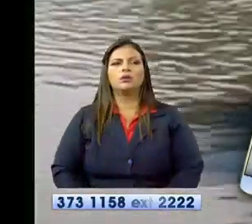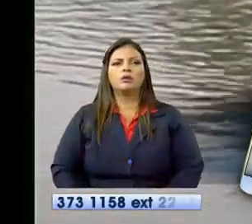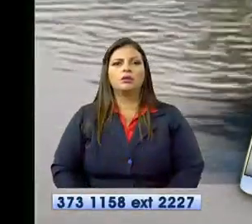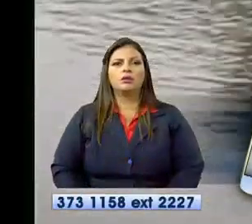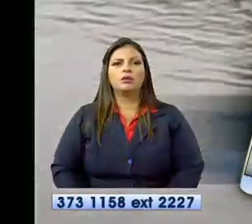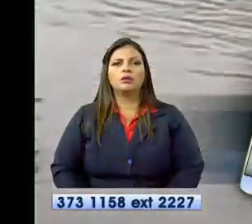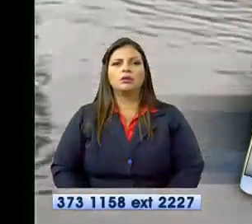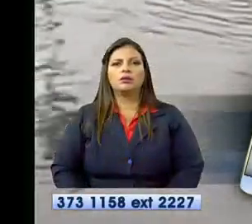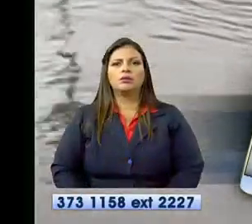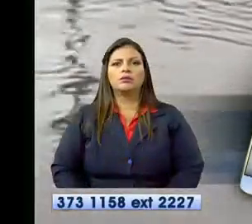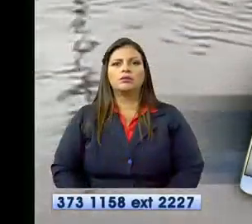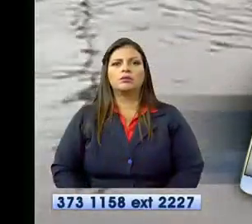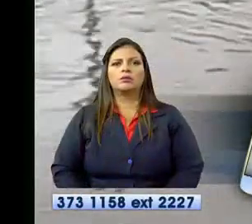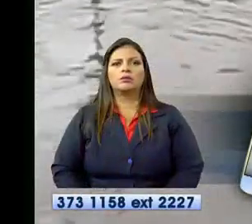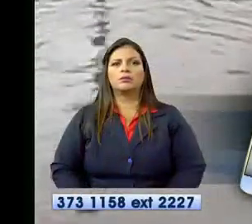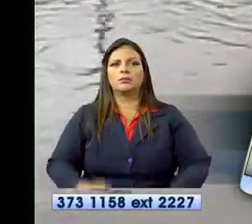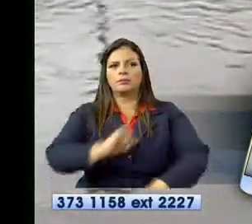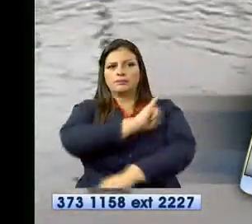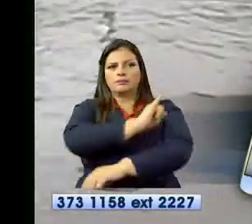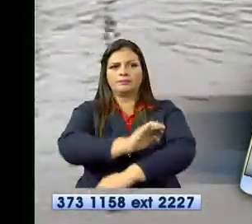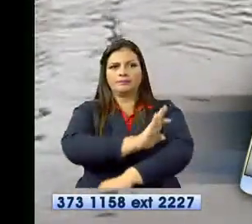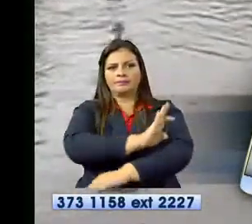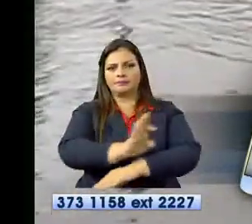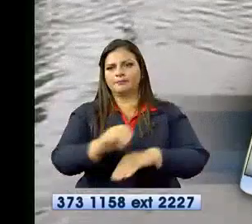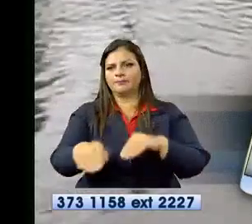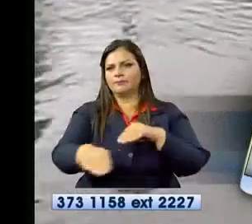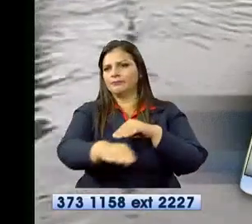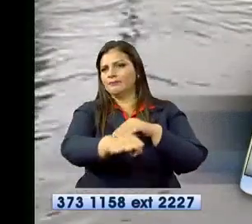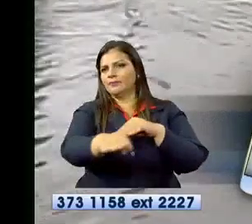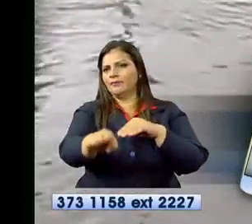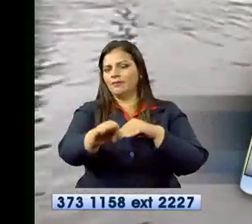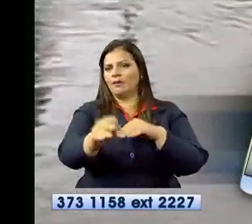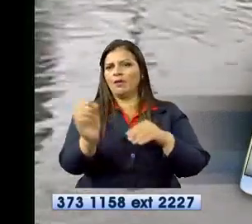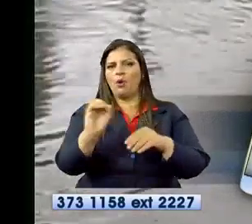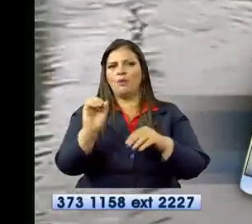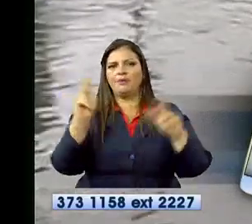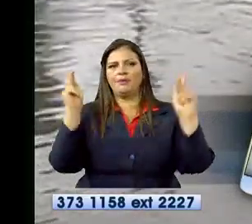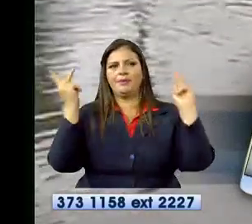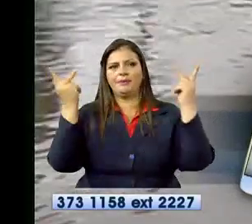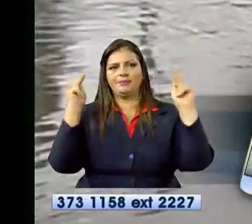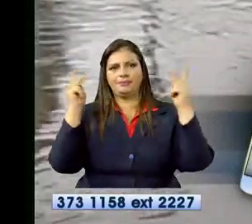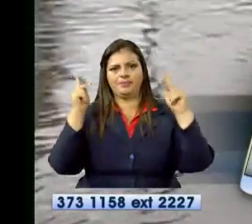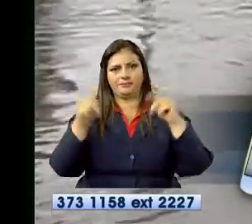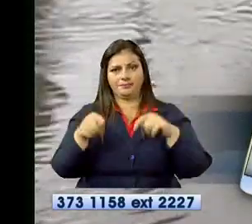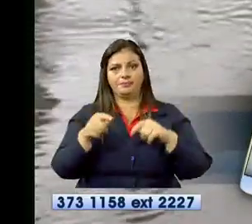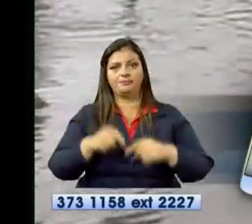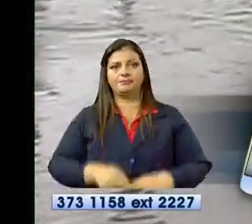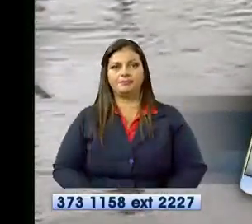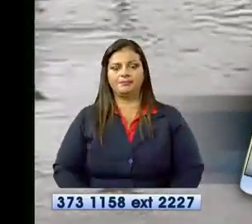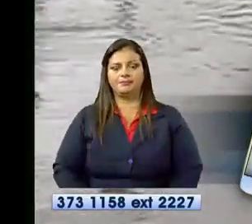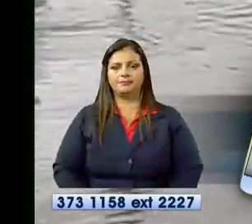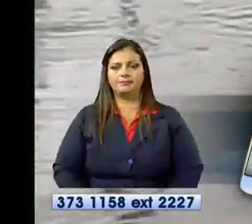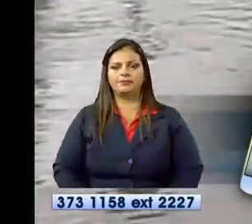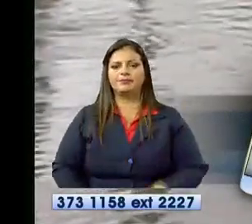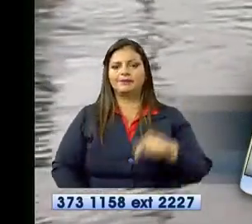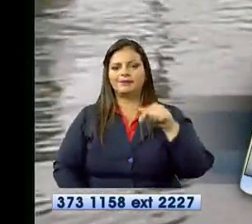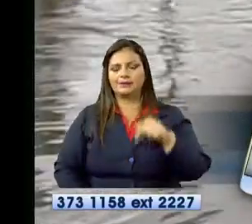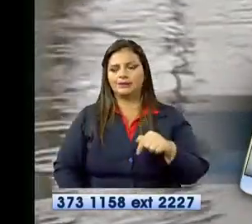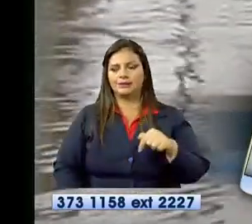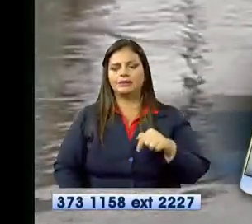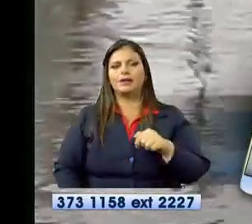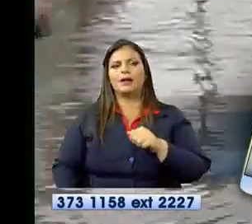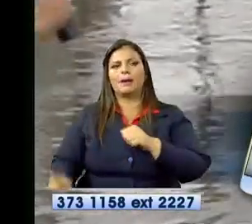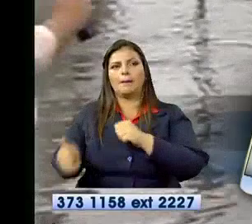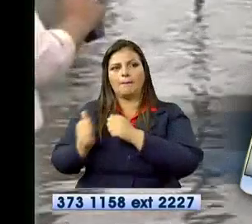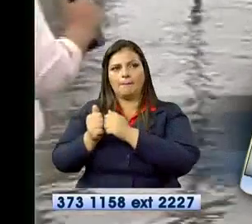salir hacia la Tanca Marengo o al ir hacia la Alborada. Por si acaso, solamente como referencia, estamos junto al Colegio Francisco Huerta